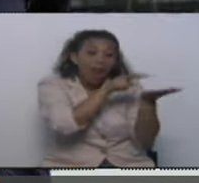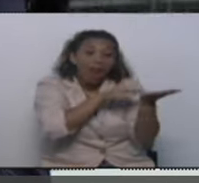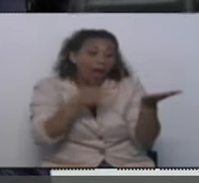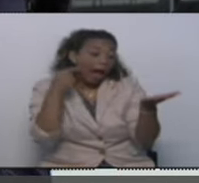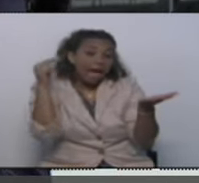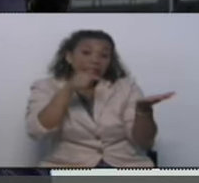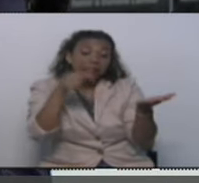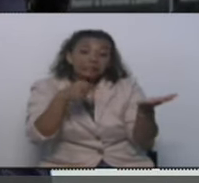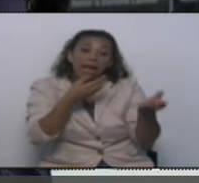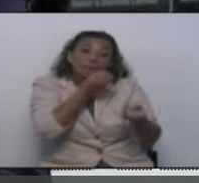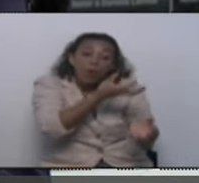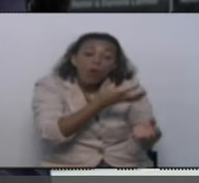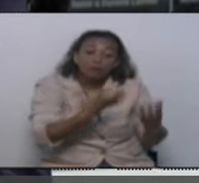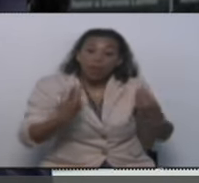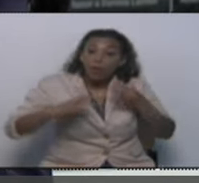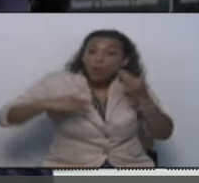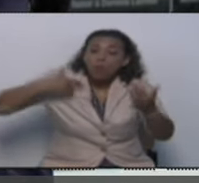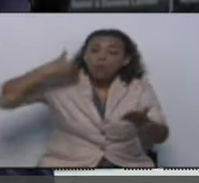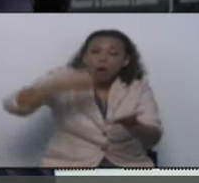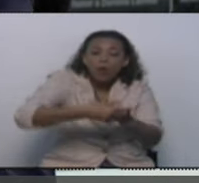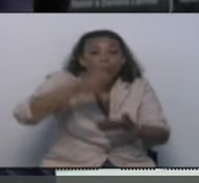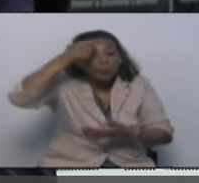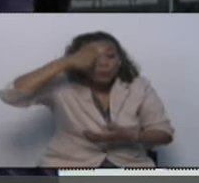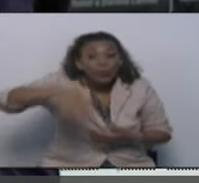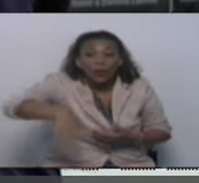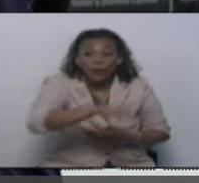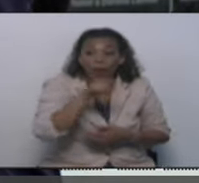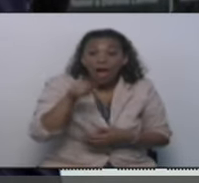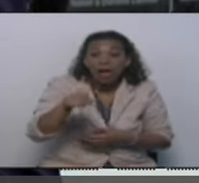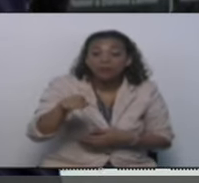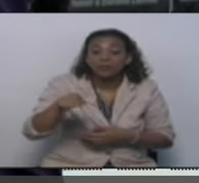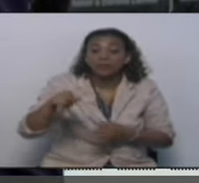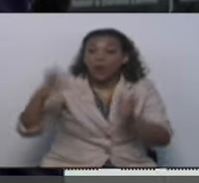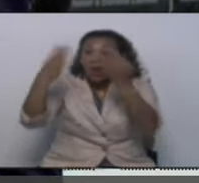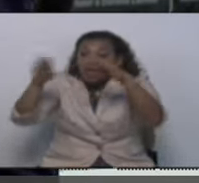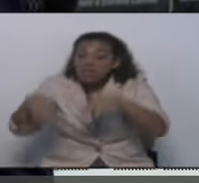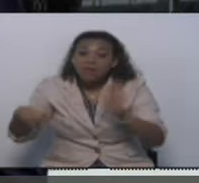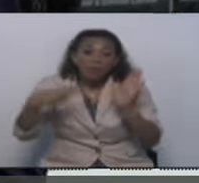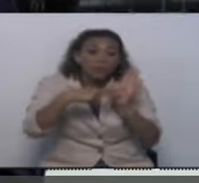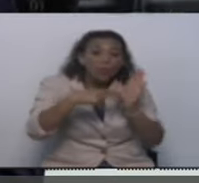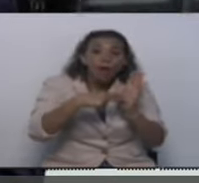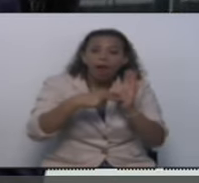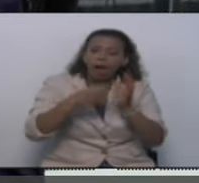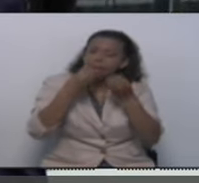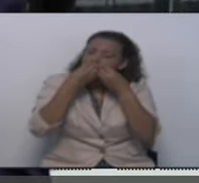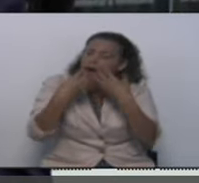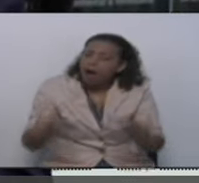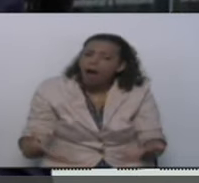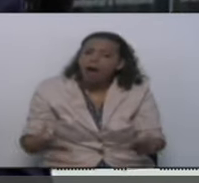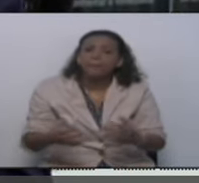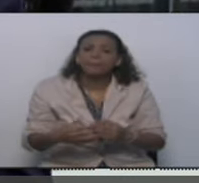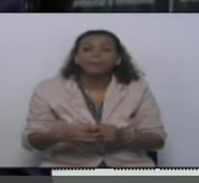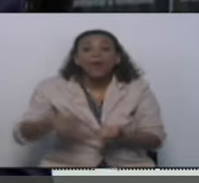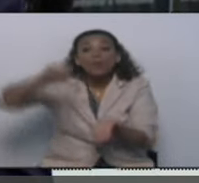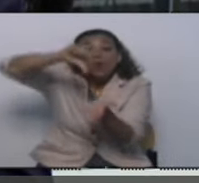decirlo de alguna manera. Y también un pueblo, bueno, admirado, el pueblo